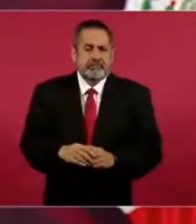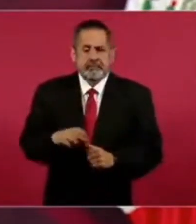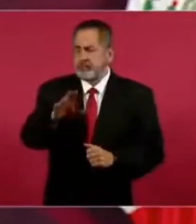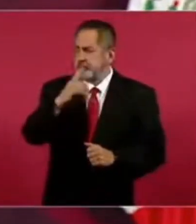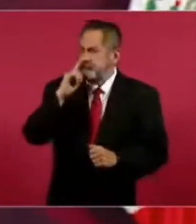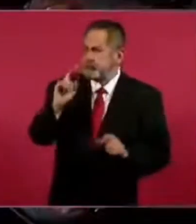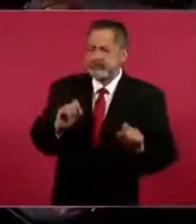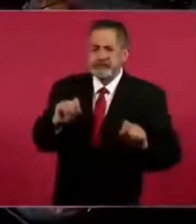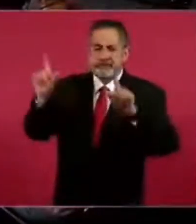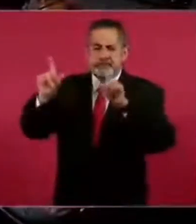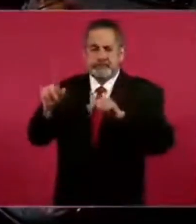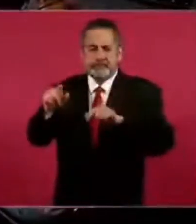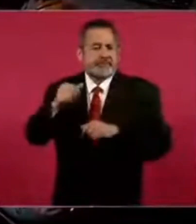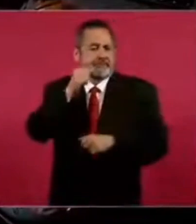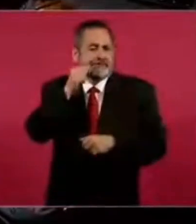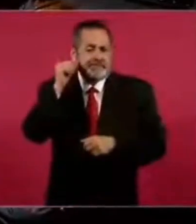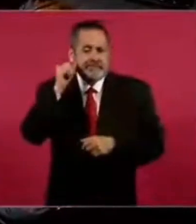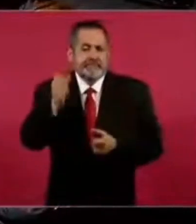la recaudación de ayer?